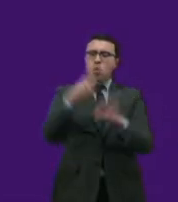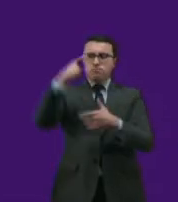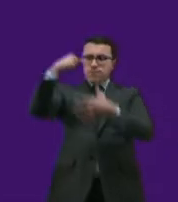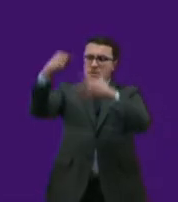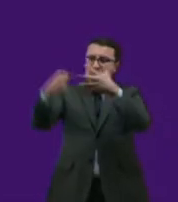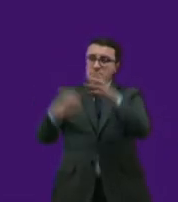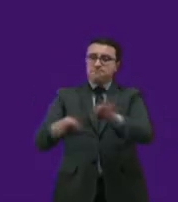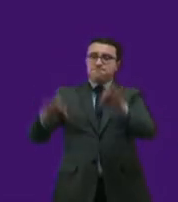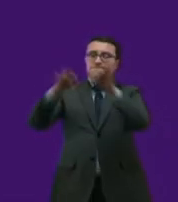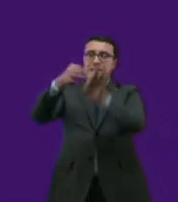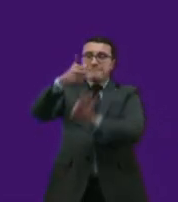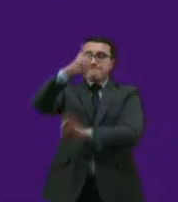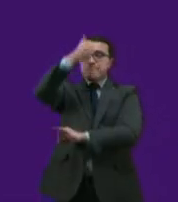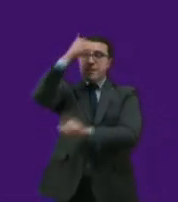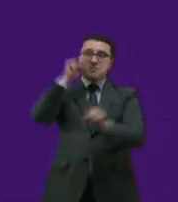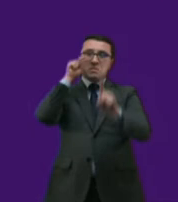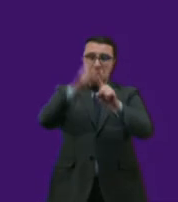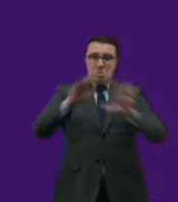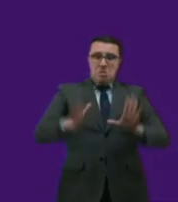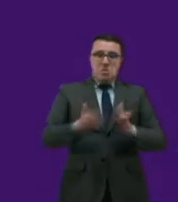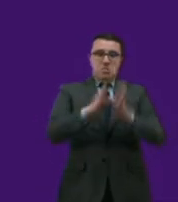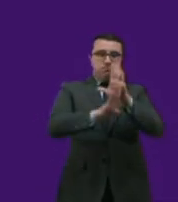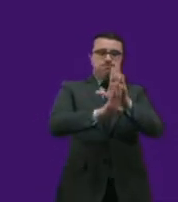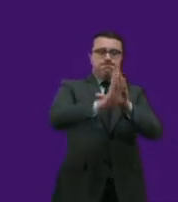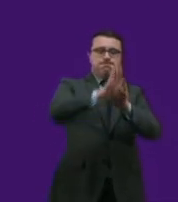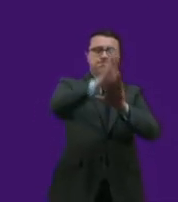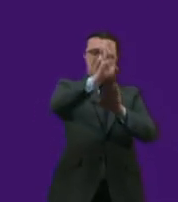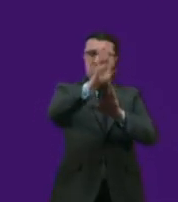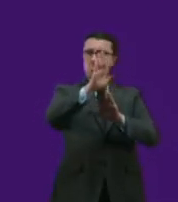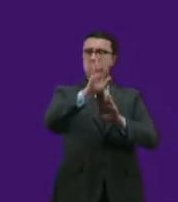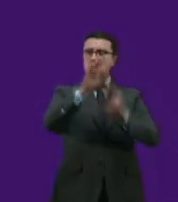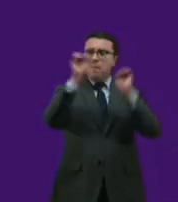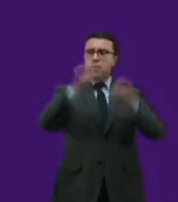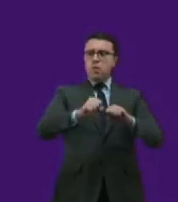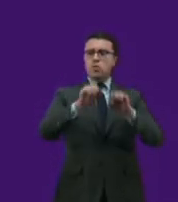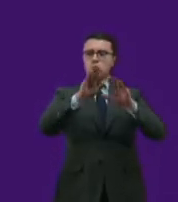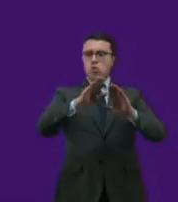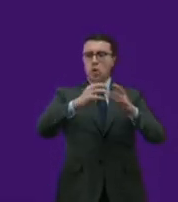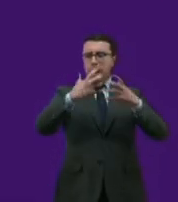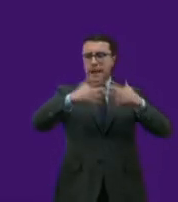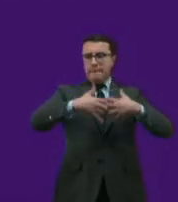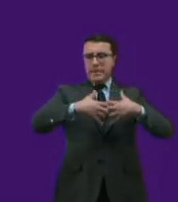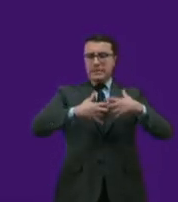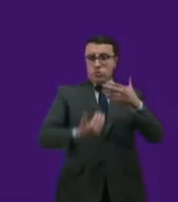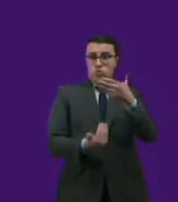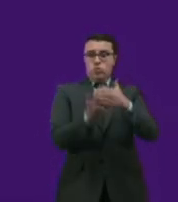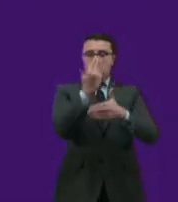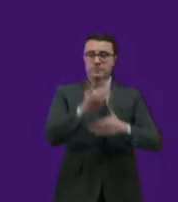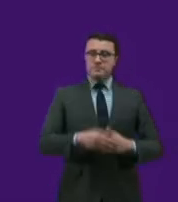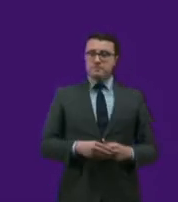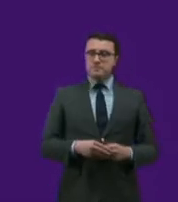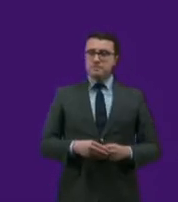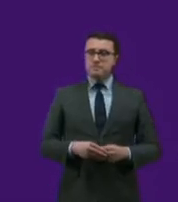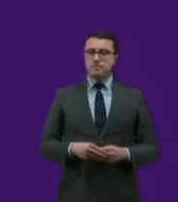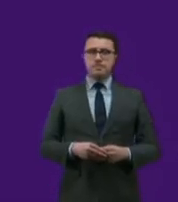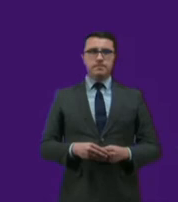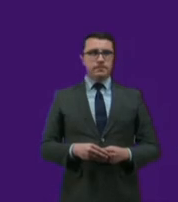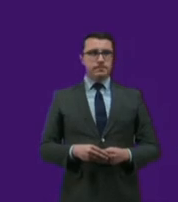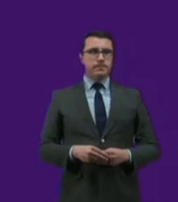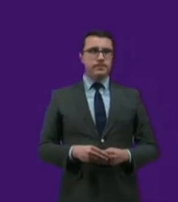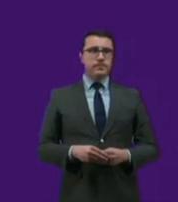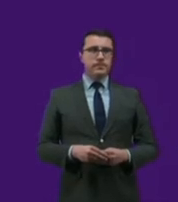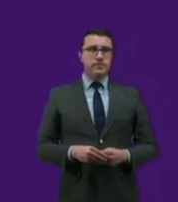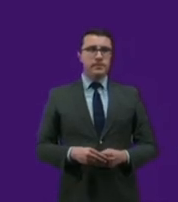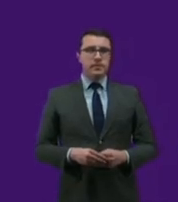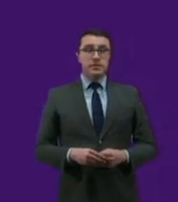son fundamentales para tener un crecimiento notable en un año? Yo creo que ese es el core de toda startup.